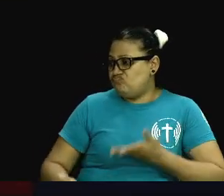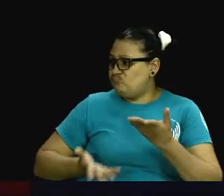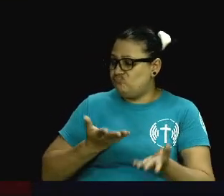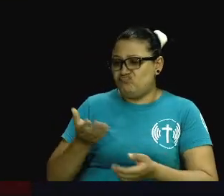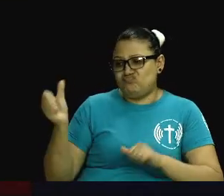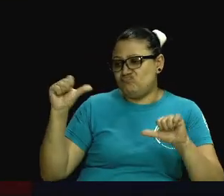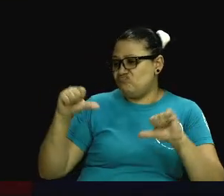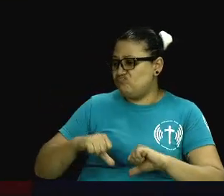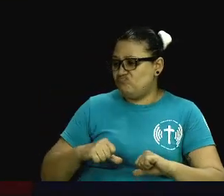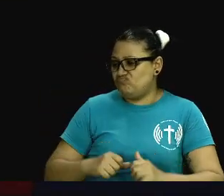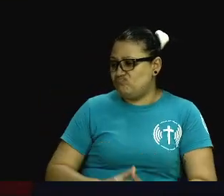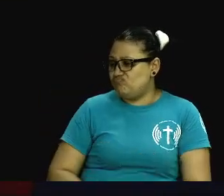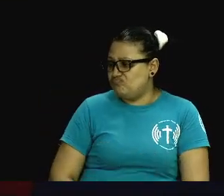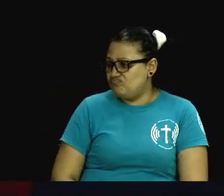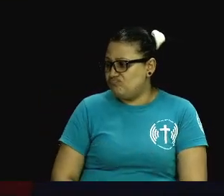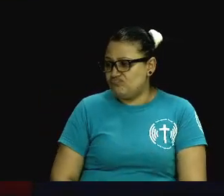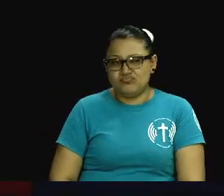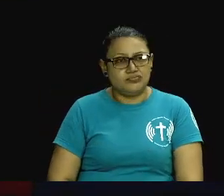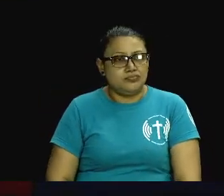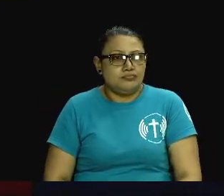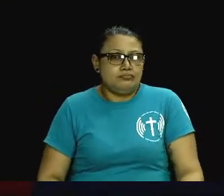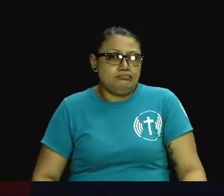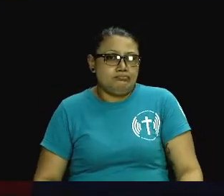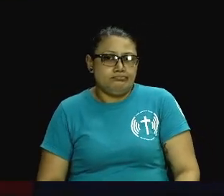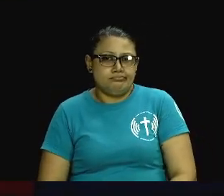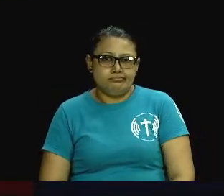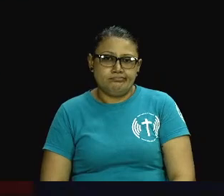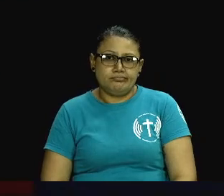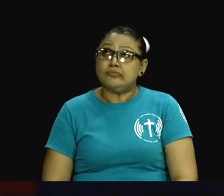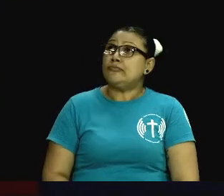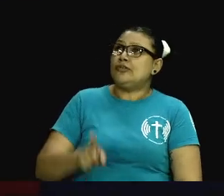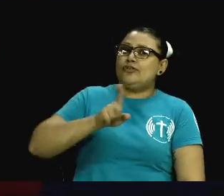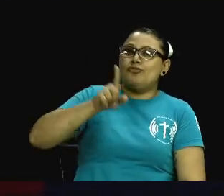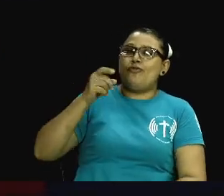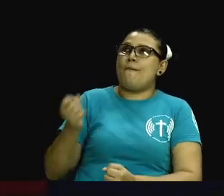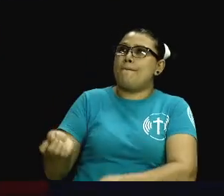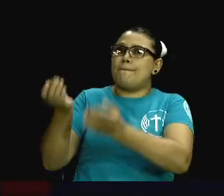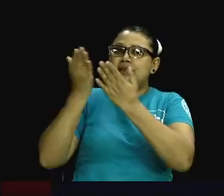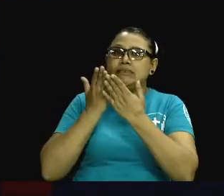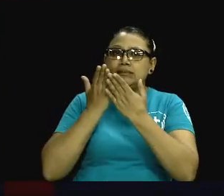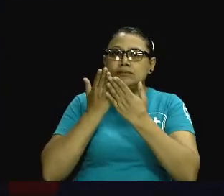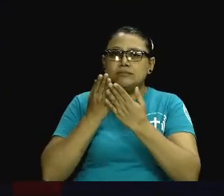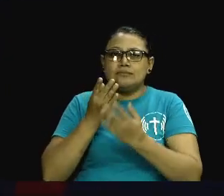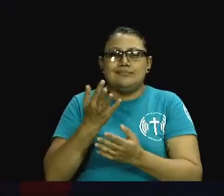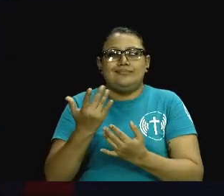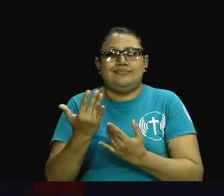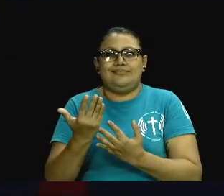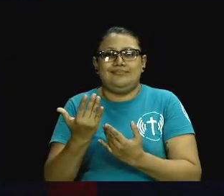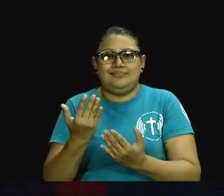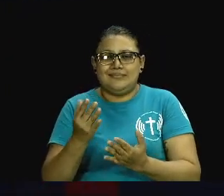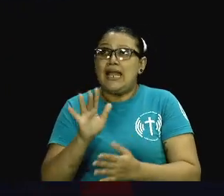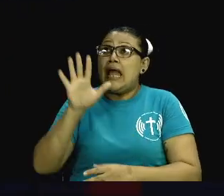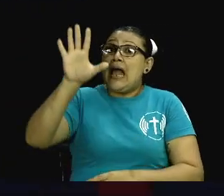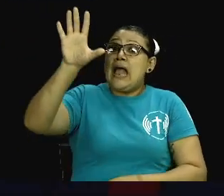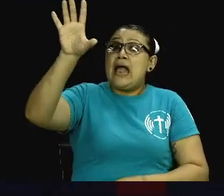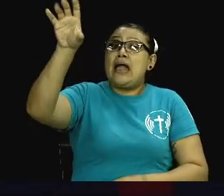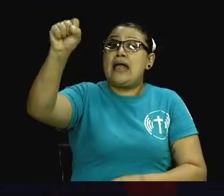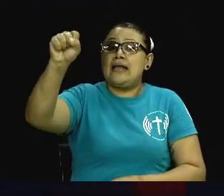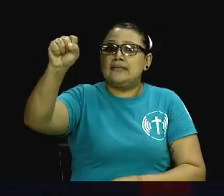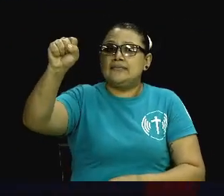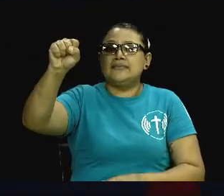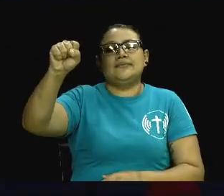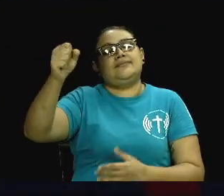el de satanás porque el de mi dios tienen las puertas abiertas solamente para que extendamos la mano gloria a dios